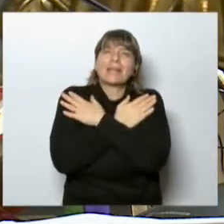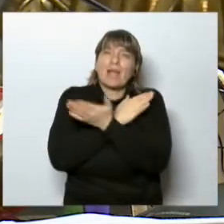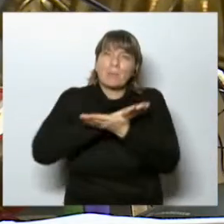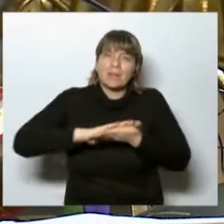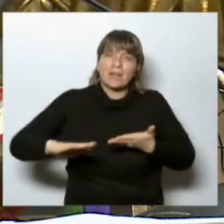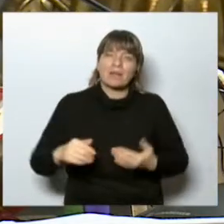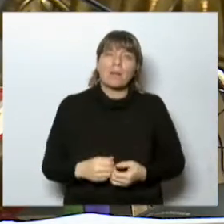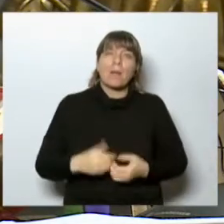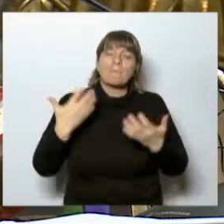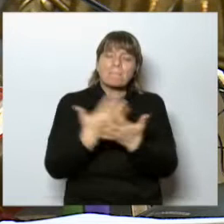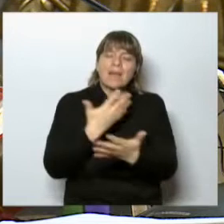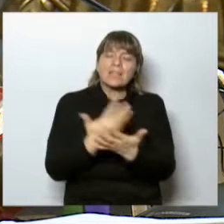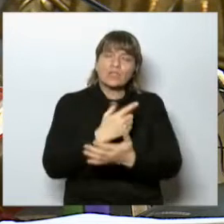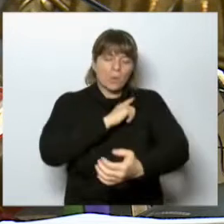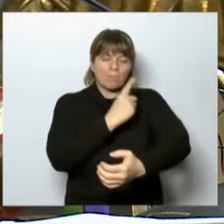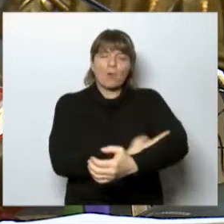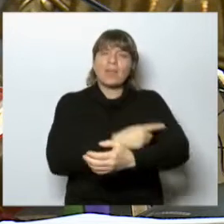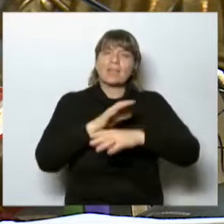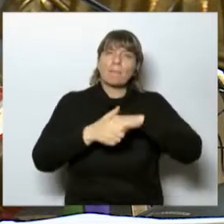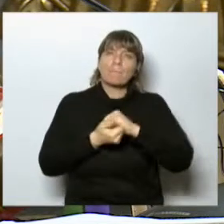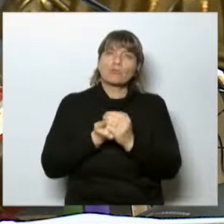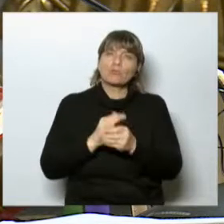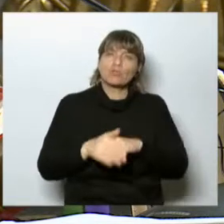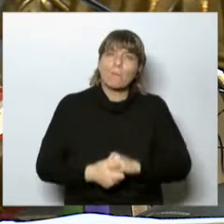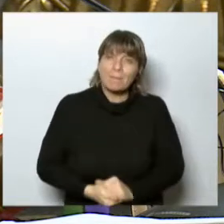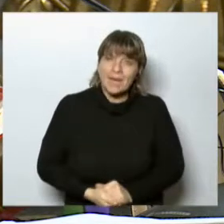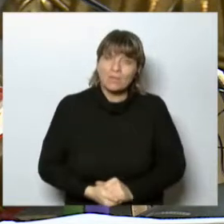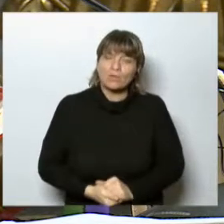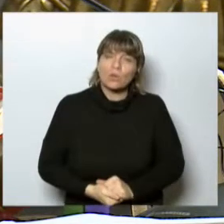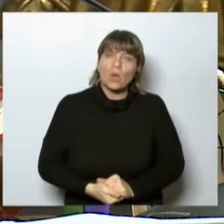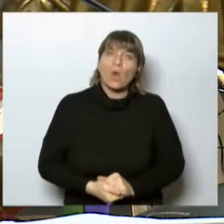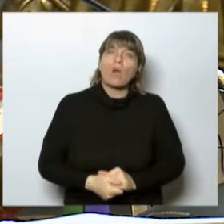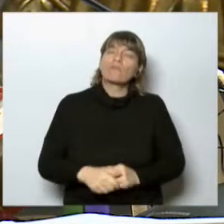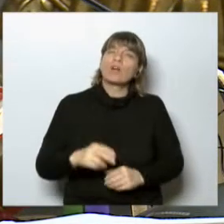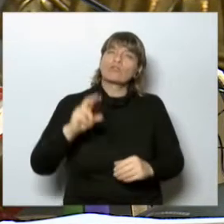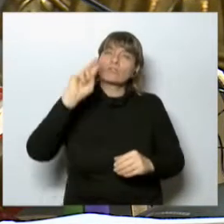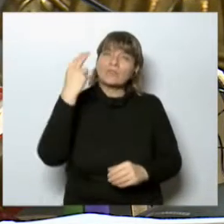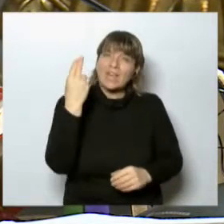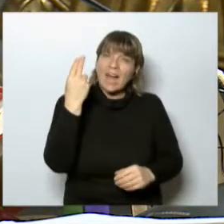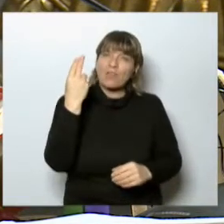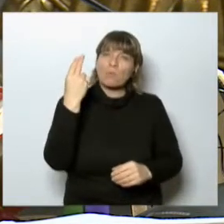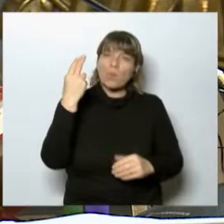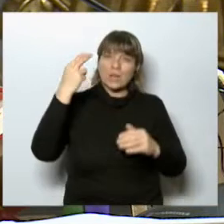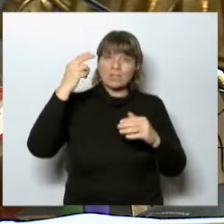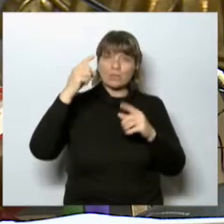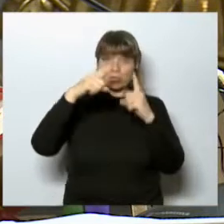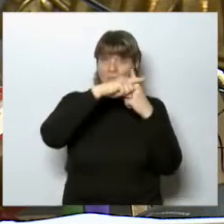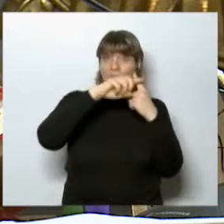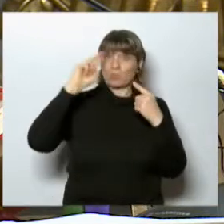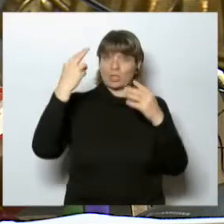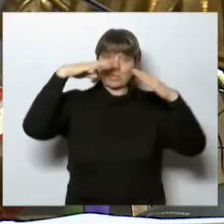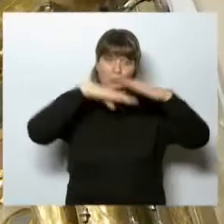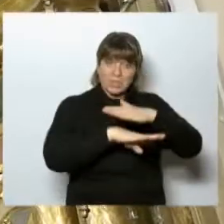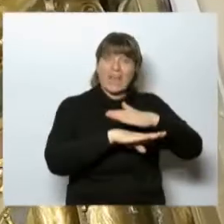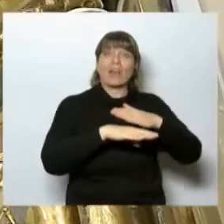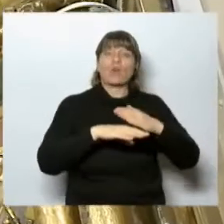María Virgen, padeció bajo el poder de Poncio Pilato, fue crucificado, muerto y